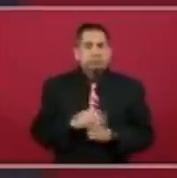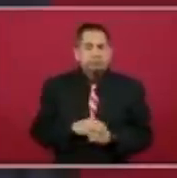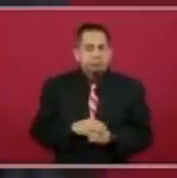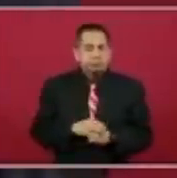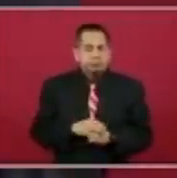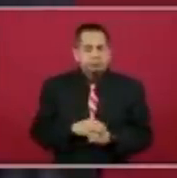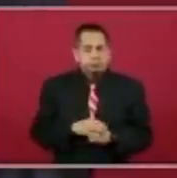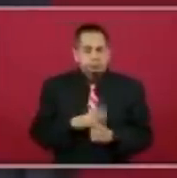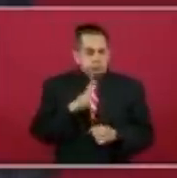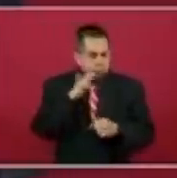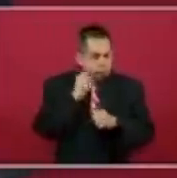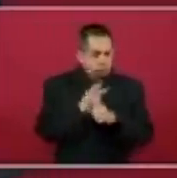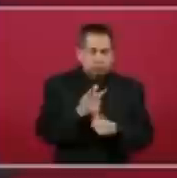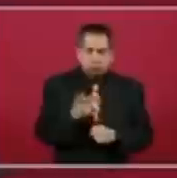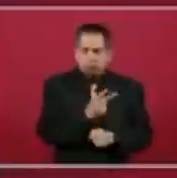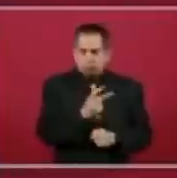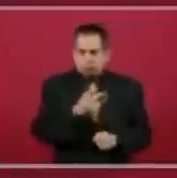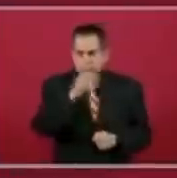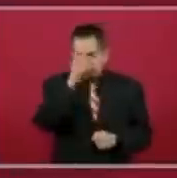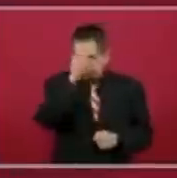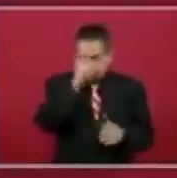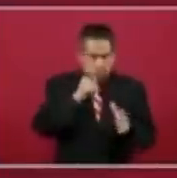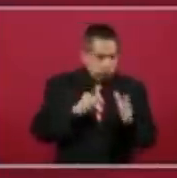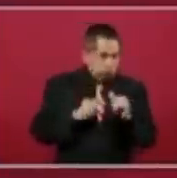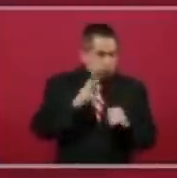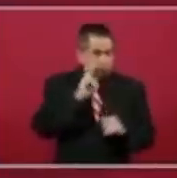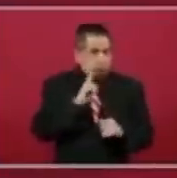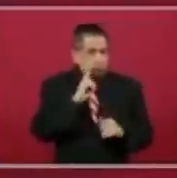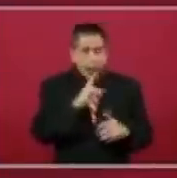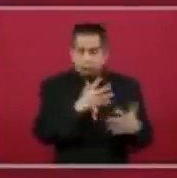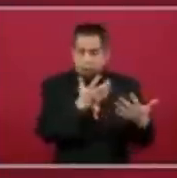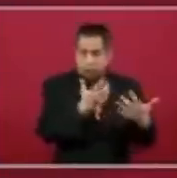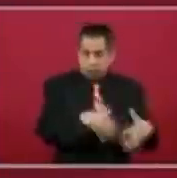voluntaria, concertada, la empresa